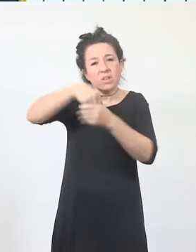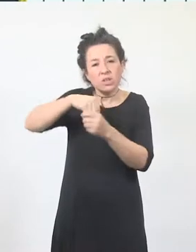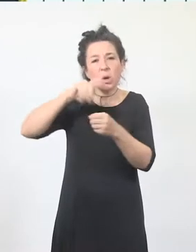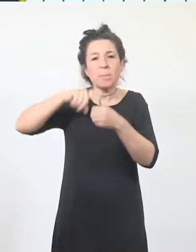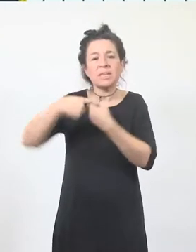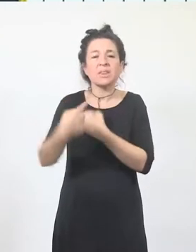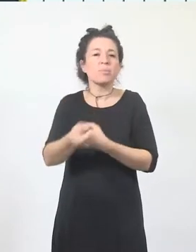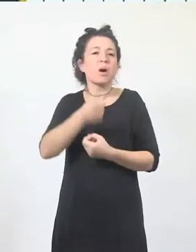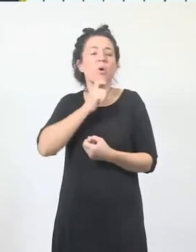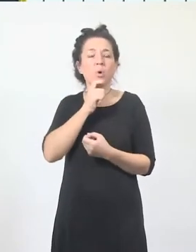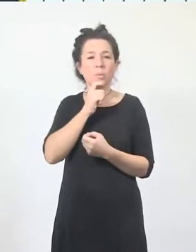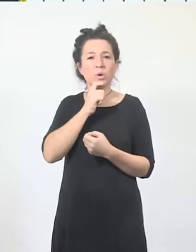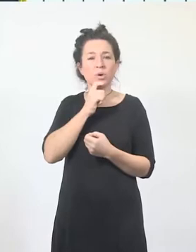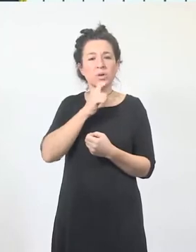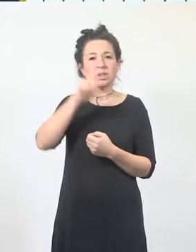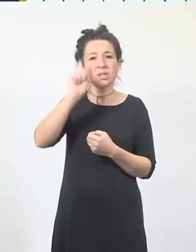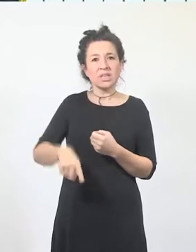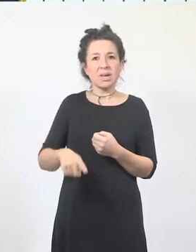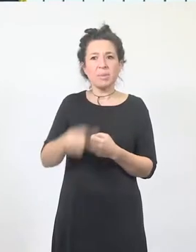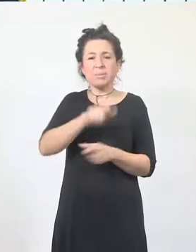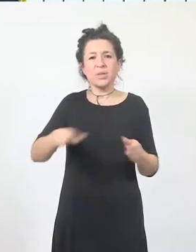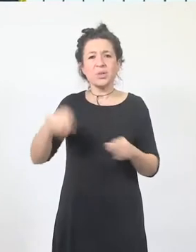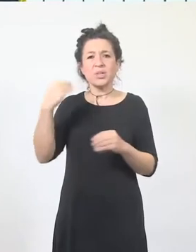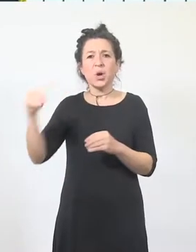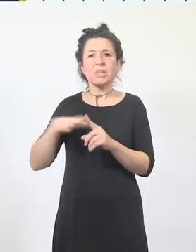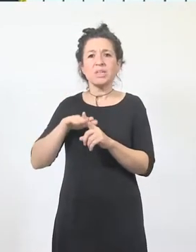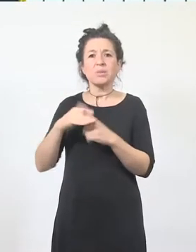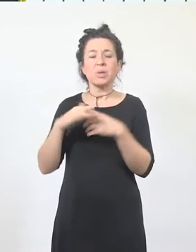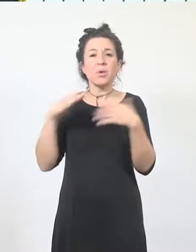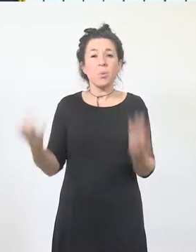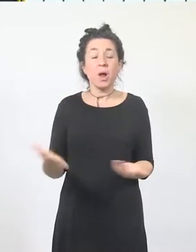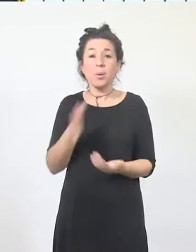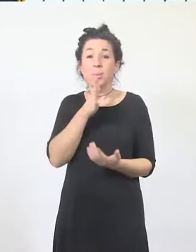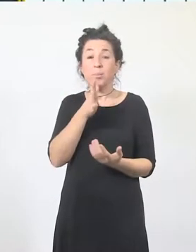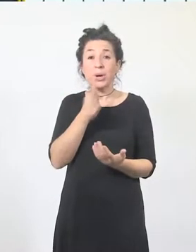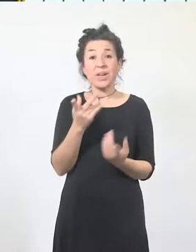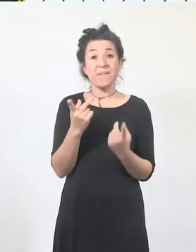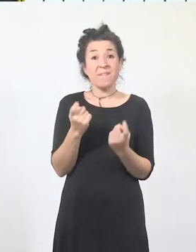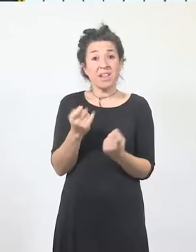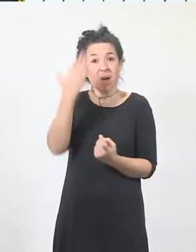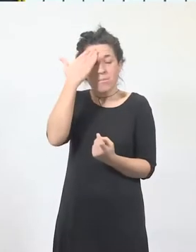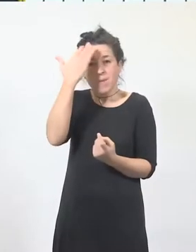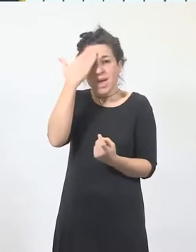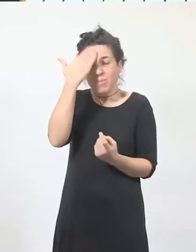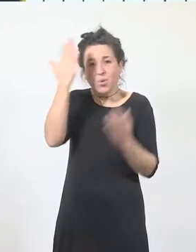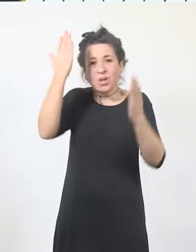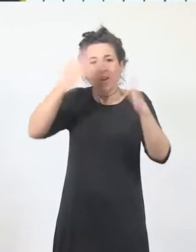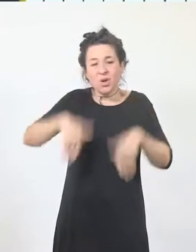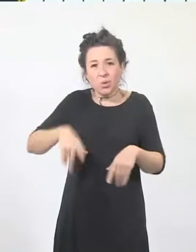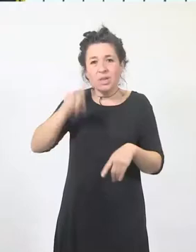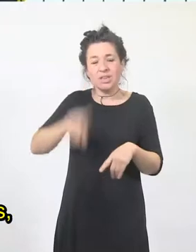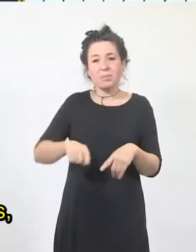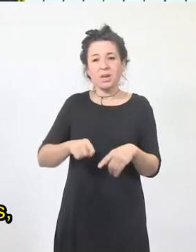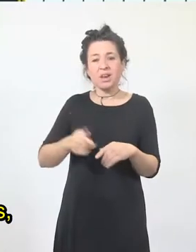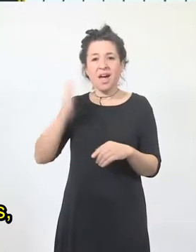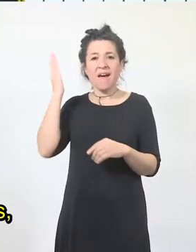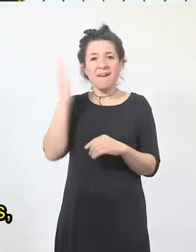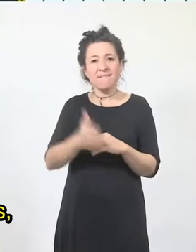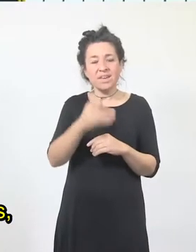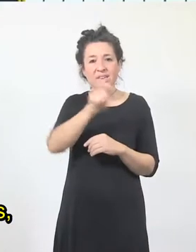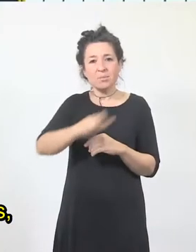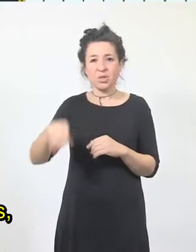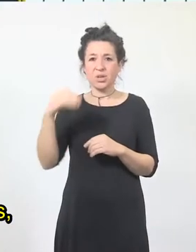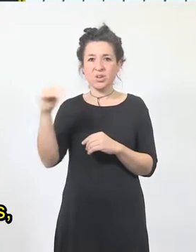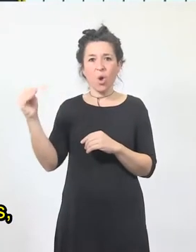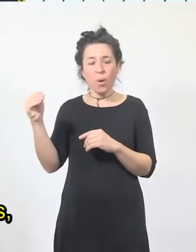en la situación? ¿Y cuál es la situación también de las personas jóvenes? Porque la falta de memoria puede afectar también a las causas que puedan perseguir